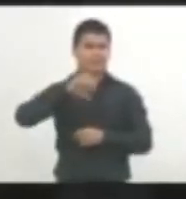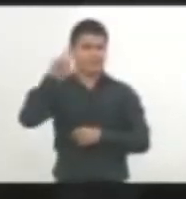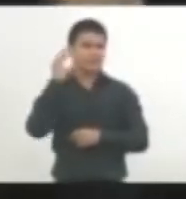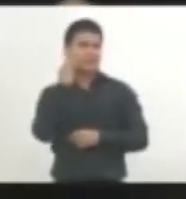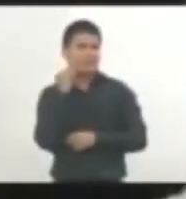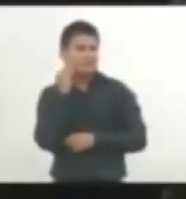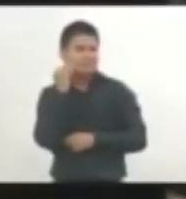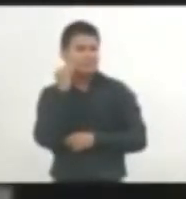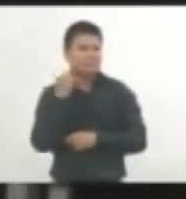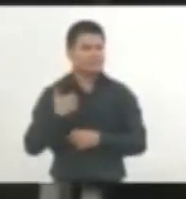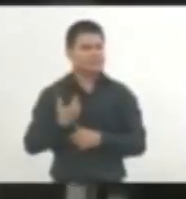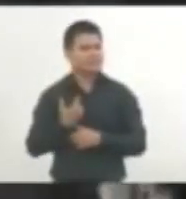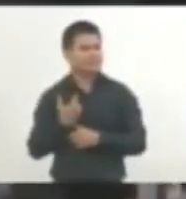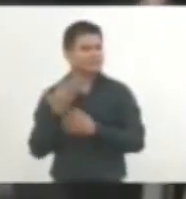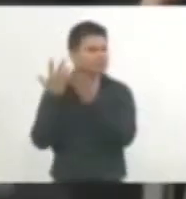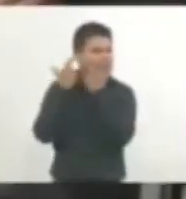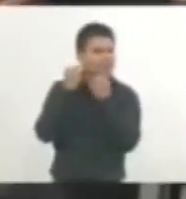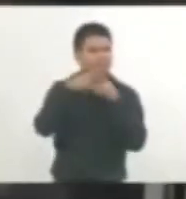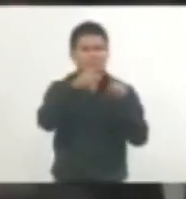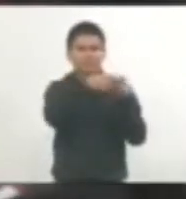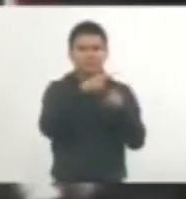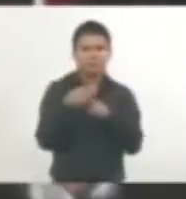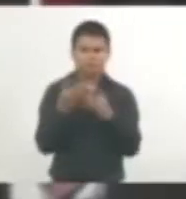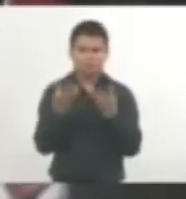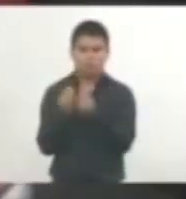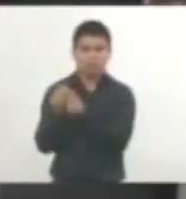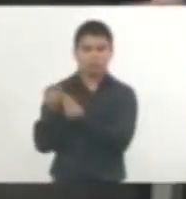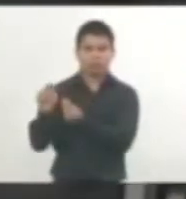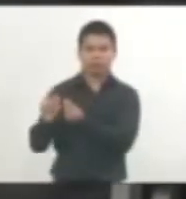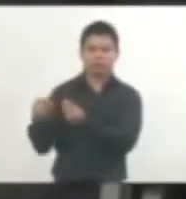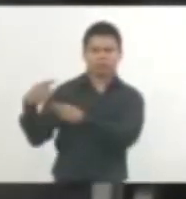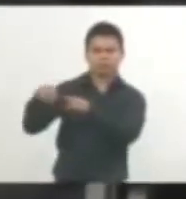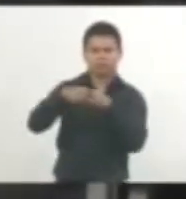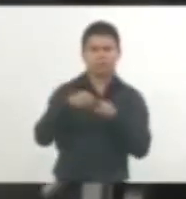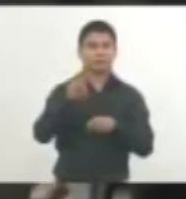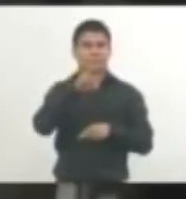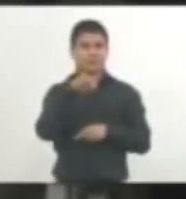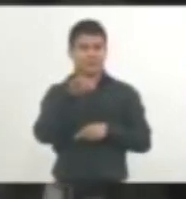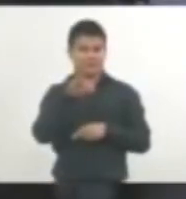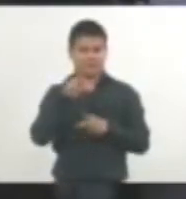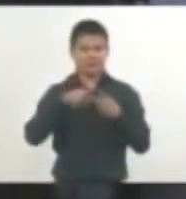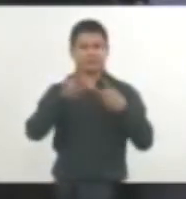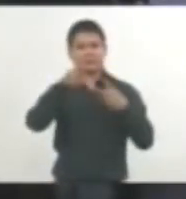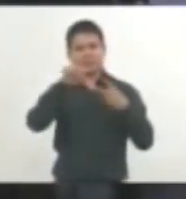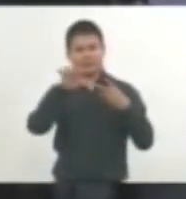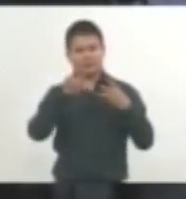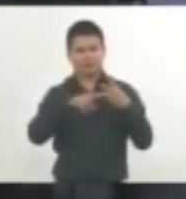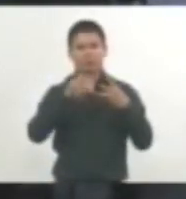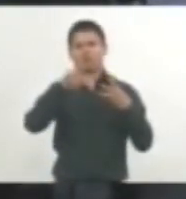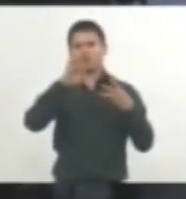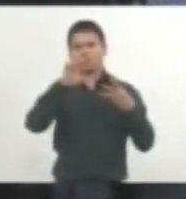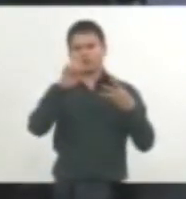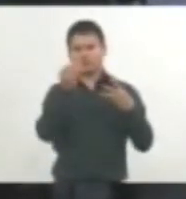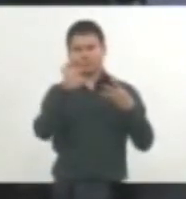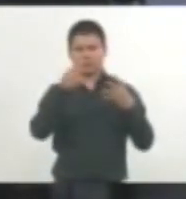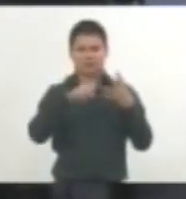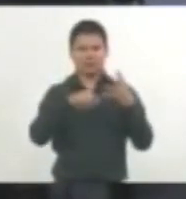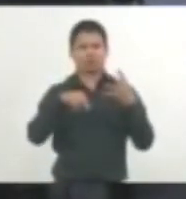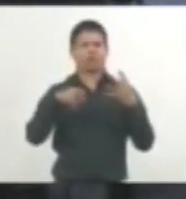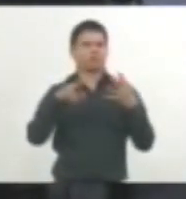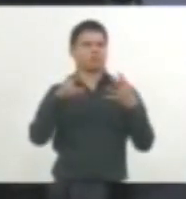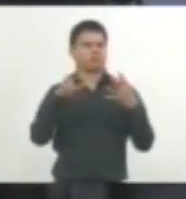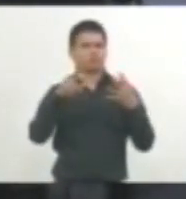mejores jugadores del mundo en su momento, a quien estuvo a su cargo como Zinedine Zidane, Raúl González, Roberto Carlos, Figo,